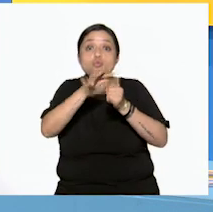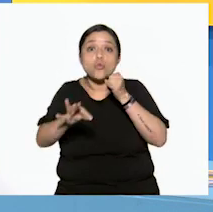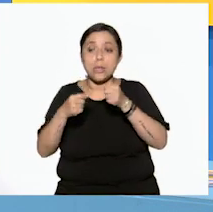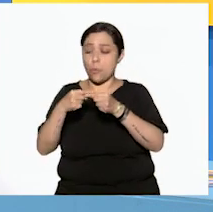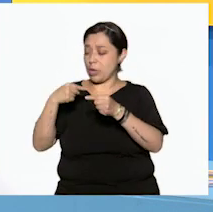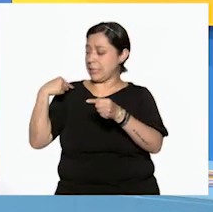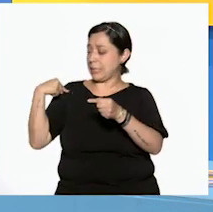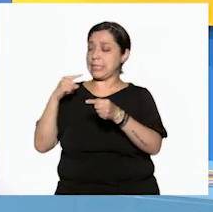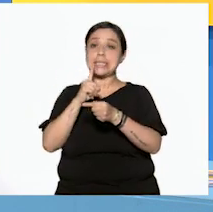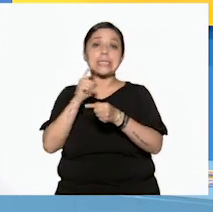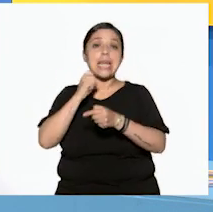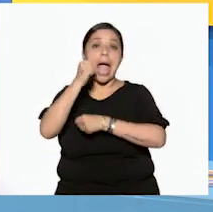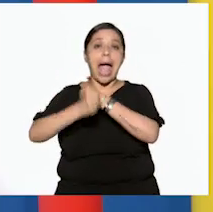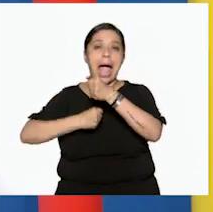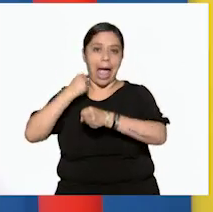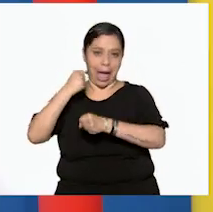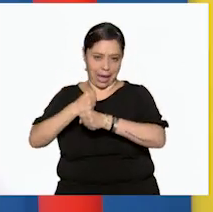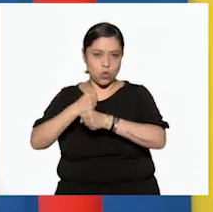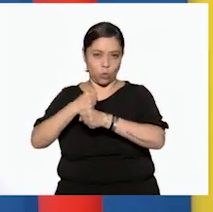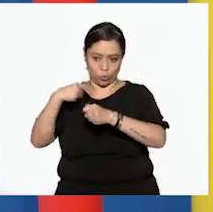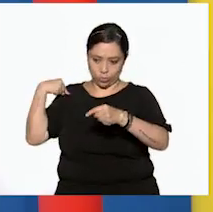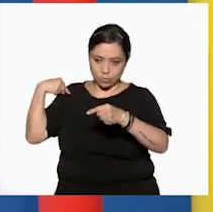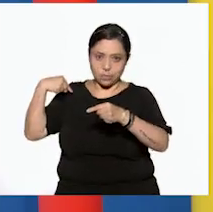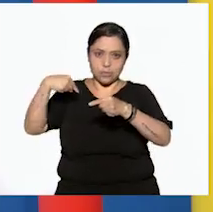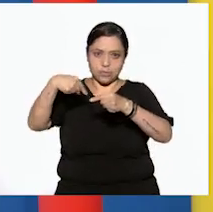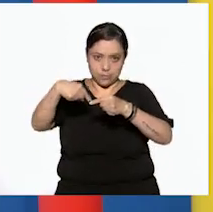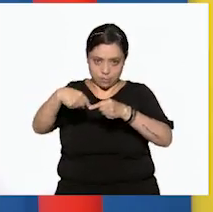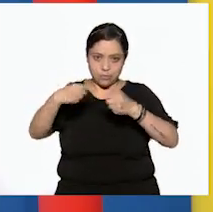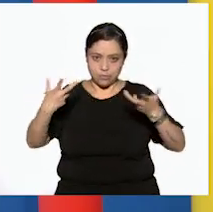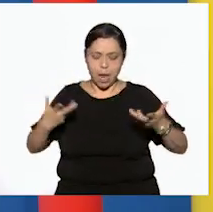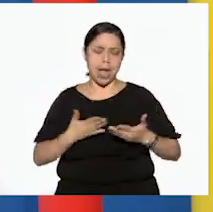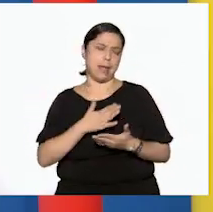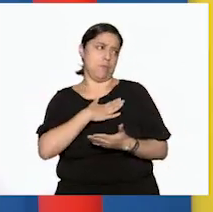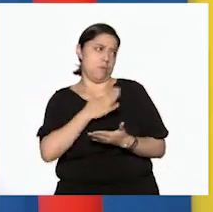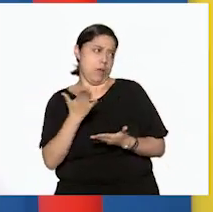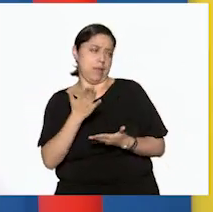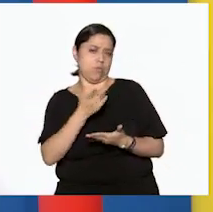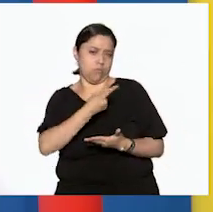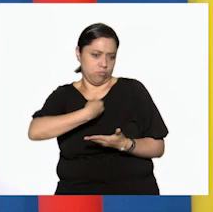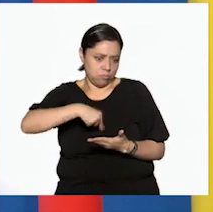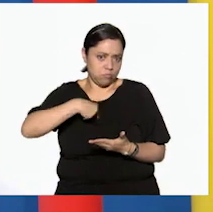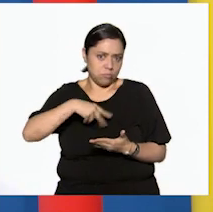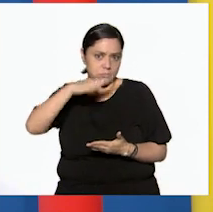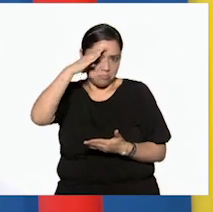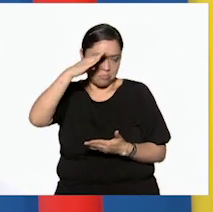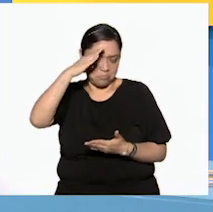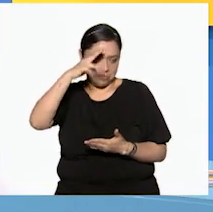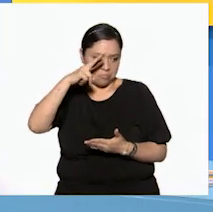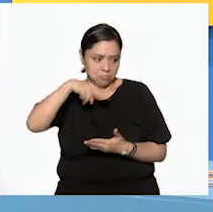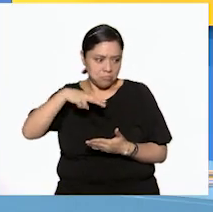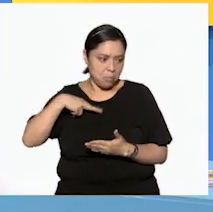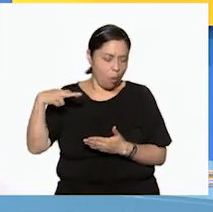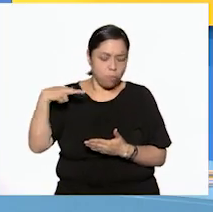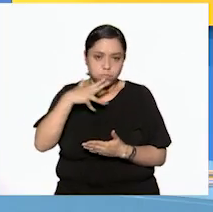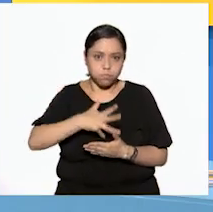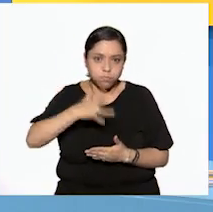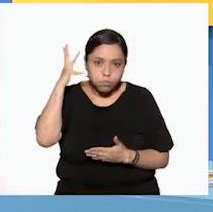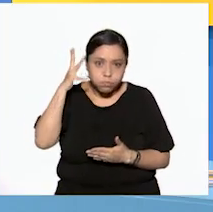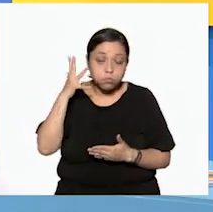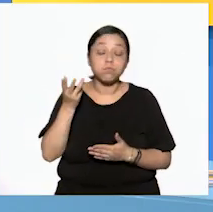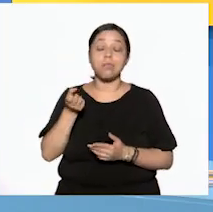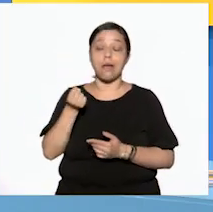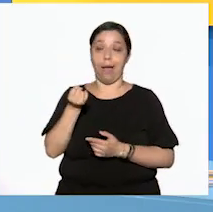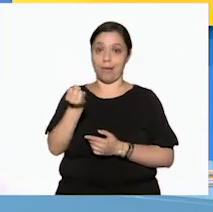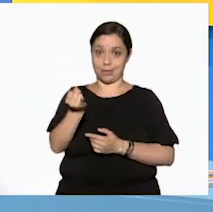años de la historia de nuestro país. Bueno, aún así, la verdad es que me pareció que todo pasó muy rápido. Y así fue.